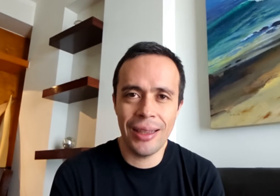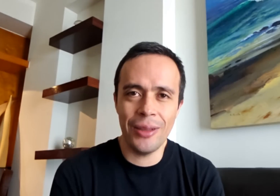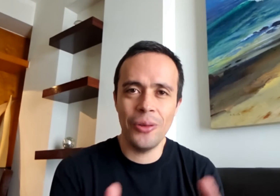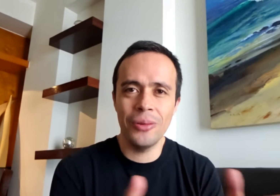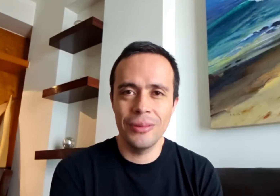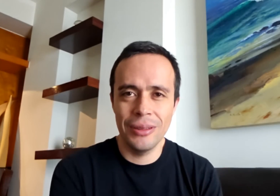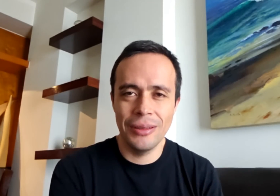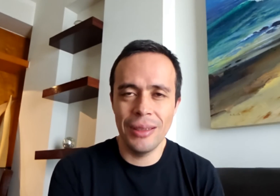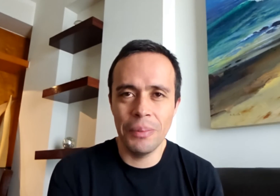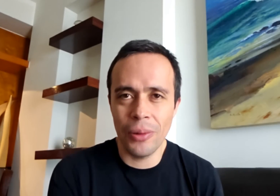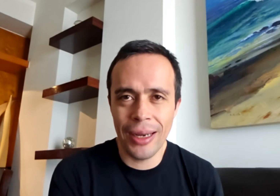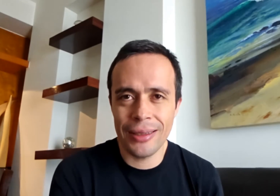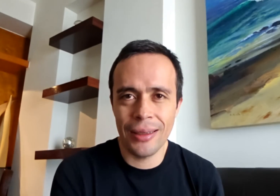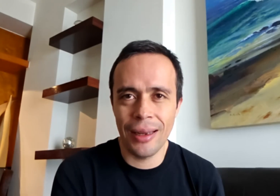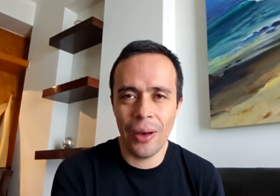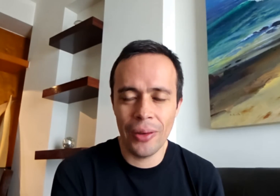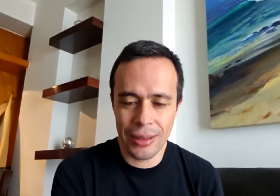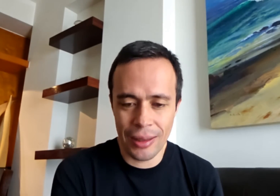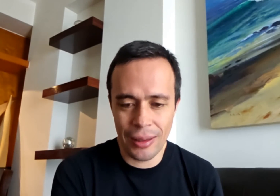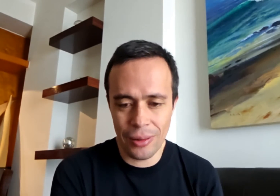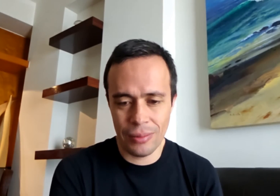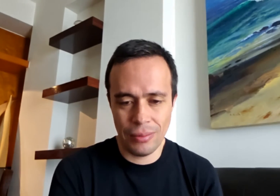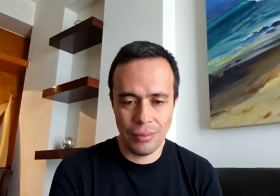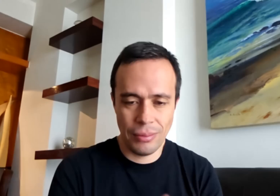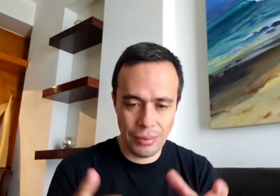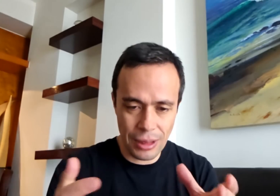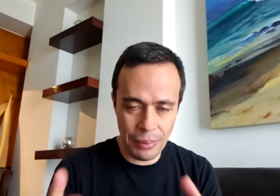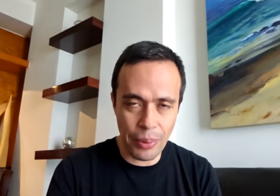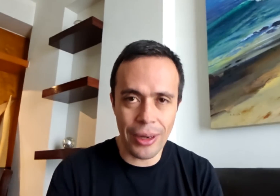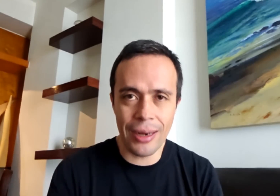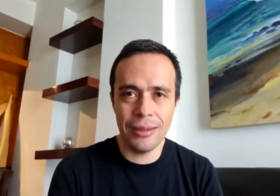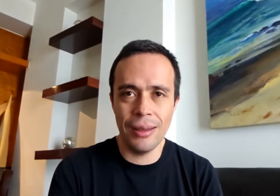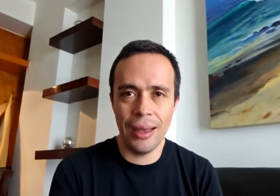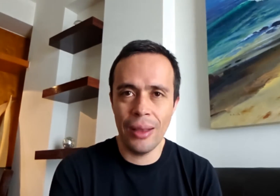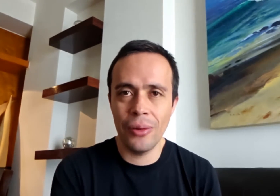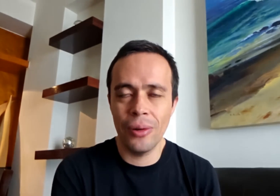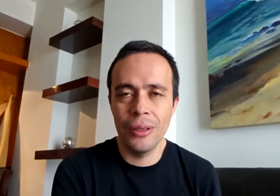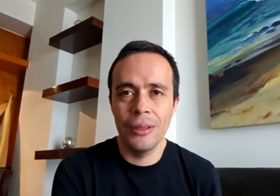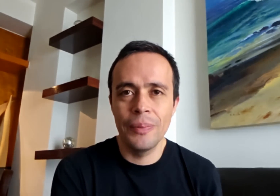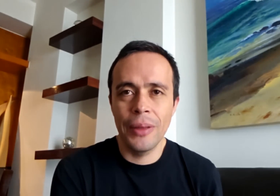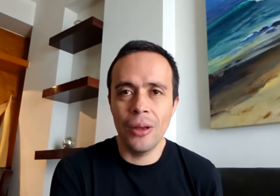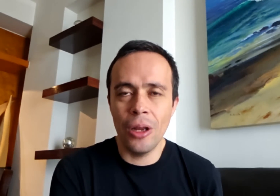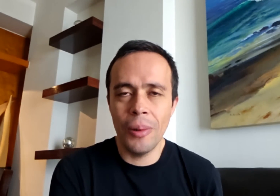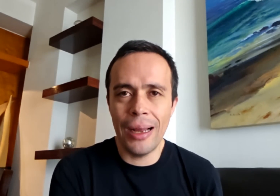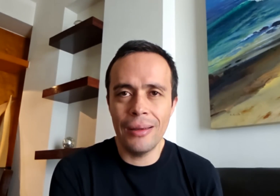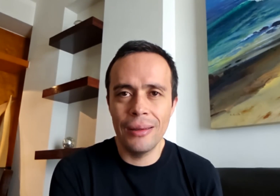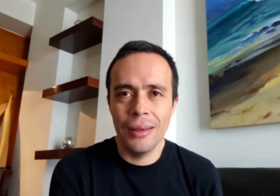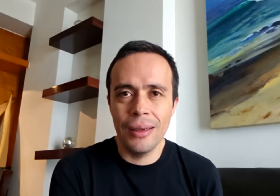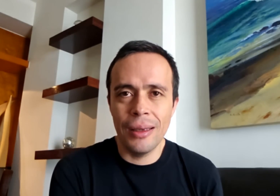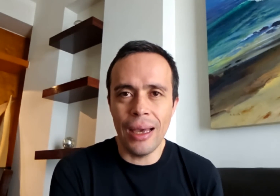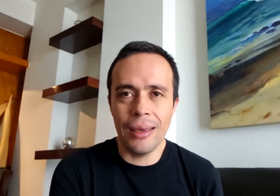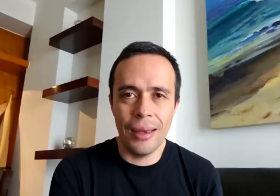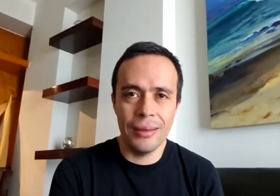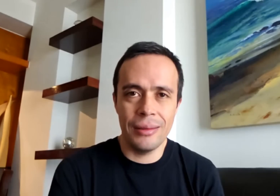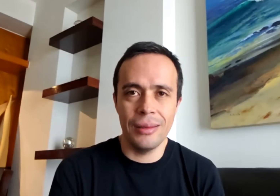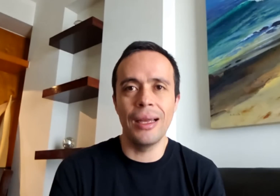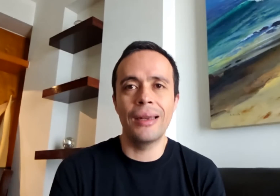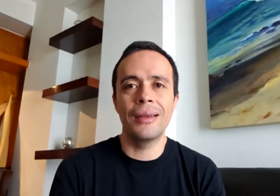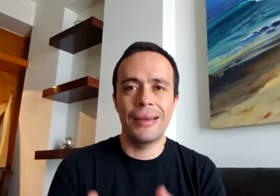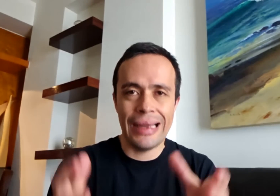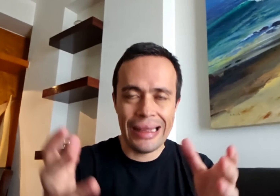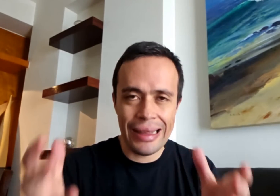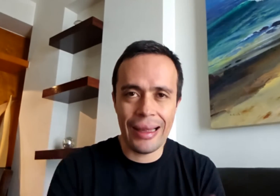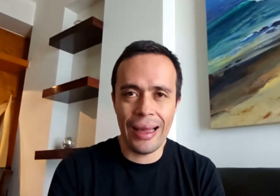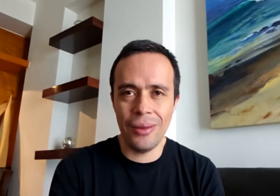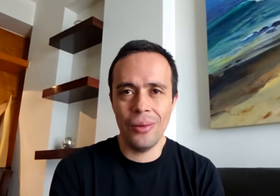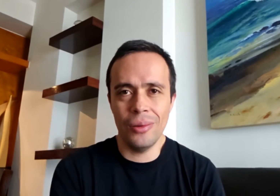están tratando de ponerse del lado de Zedillo, de ponerse del lado neoliberal, y hay quienes